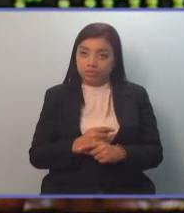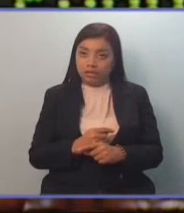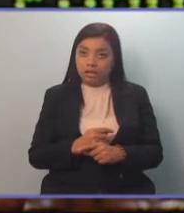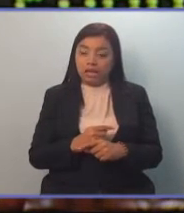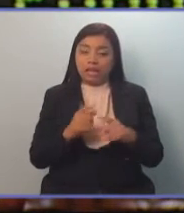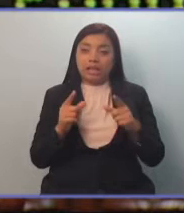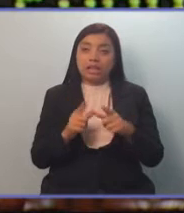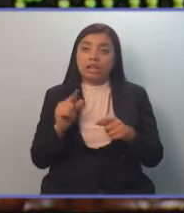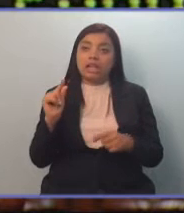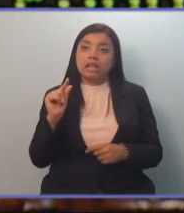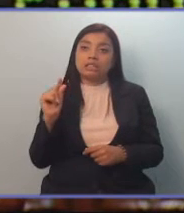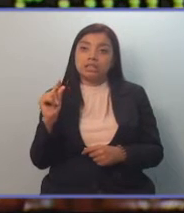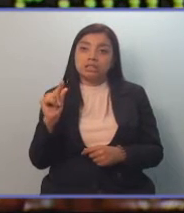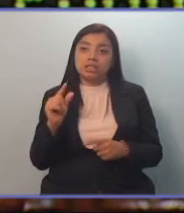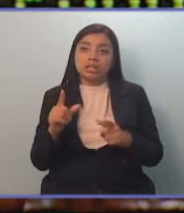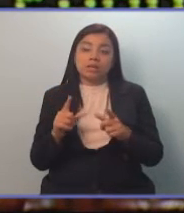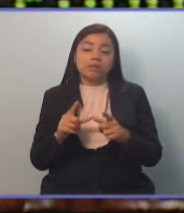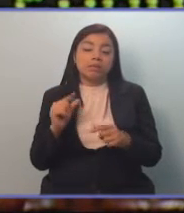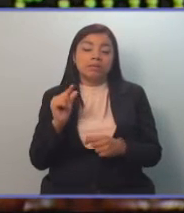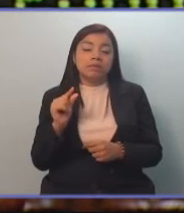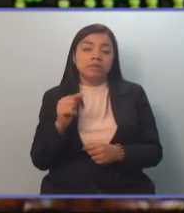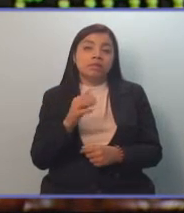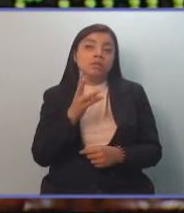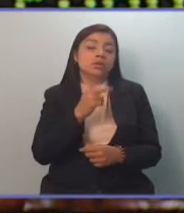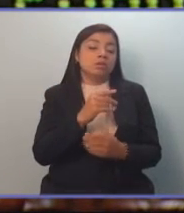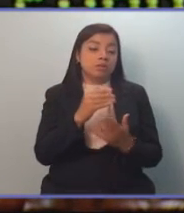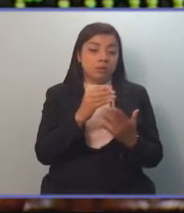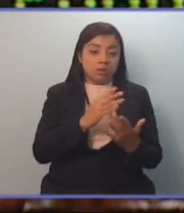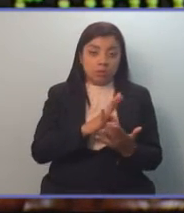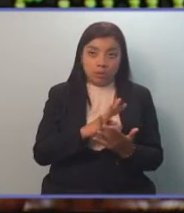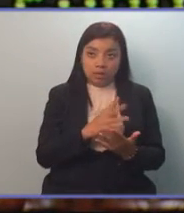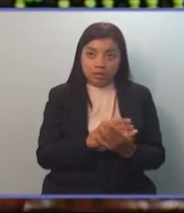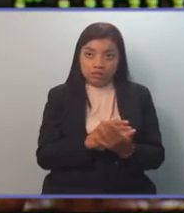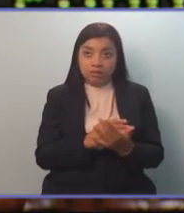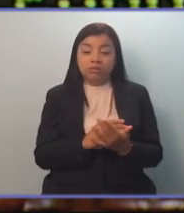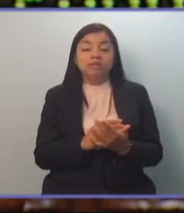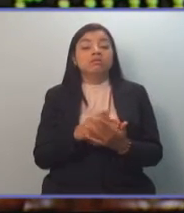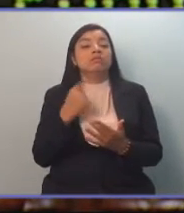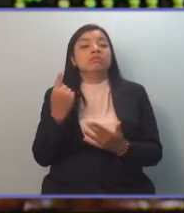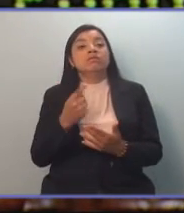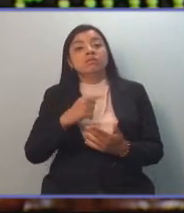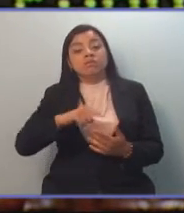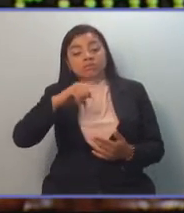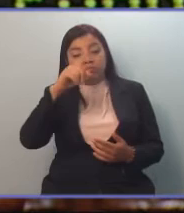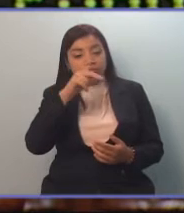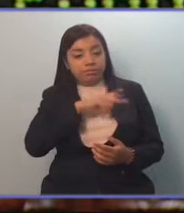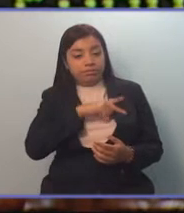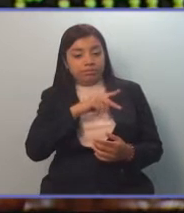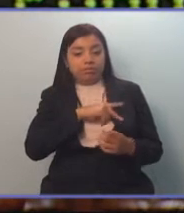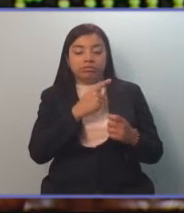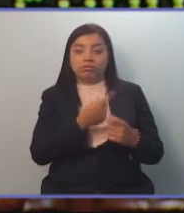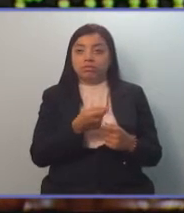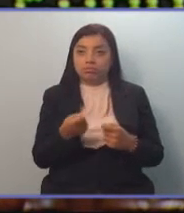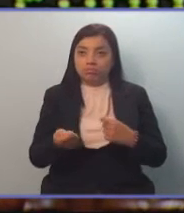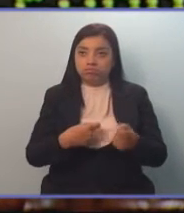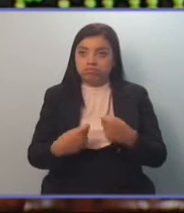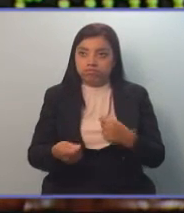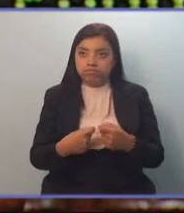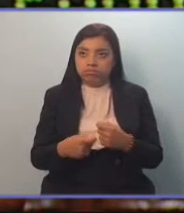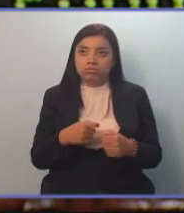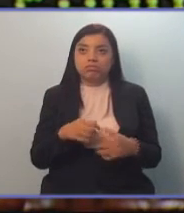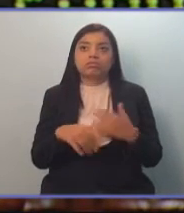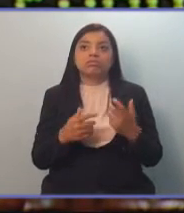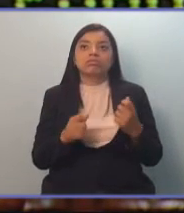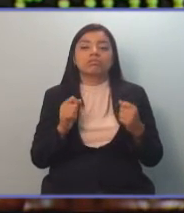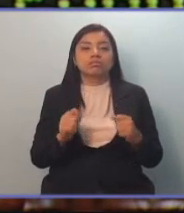licencias. Numeral 4. Licencia para personas artesanas pirotécnicas autorizadas a una persona natural